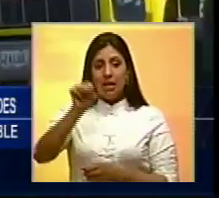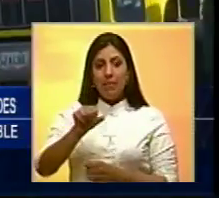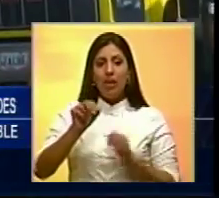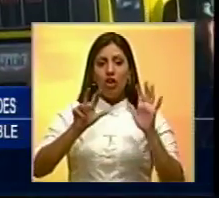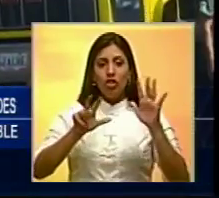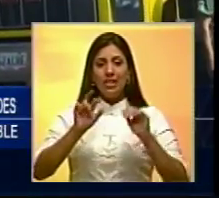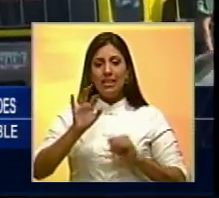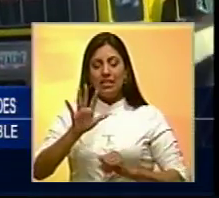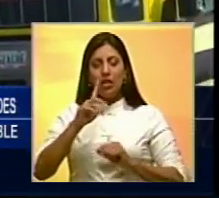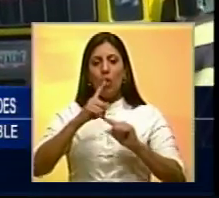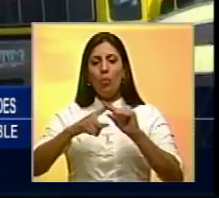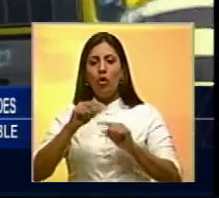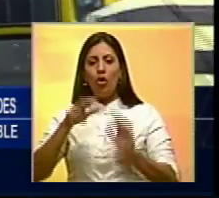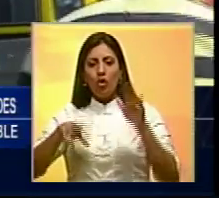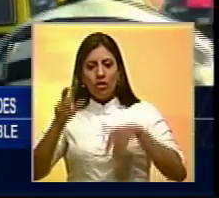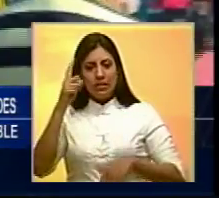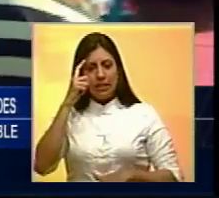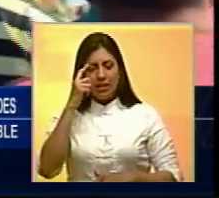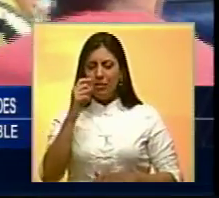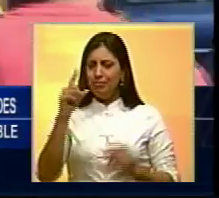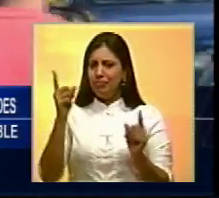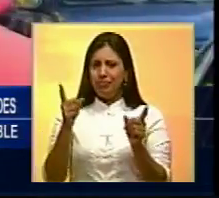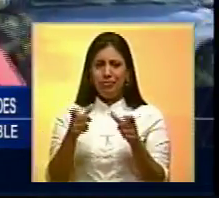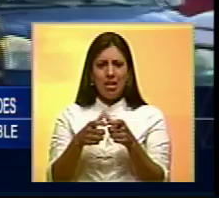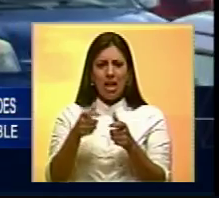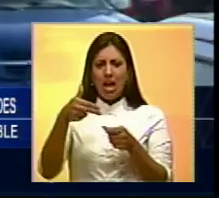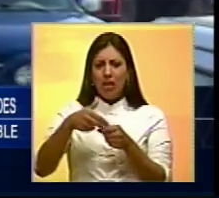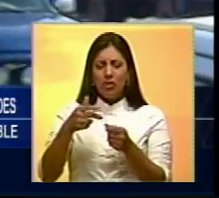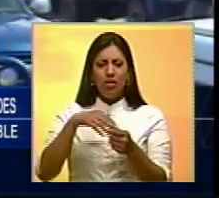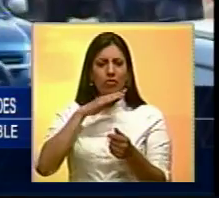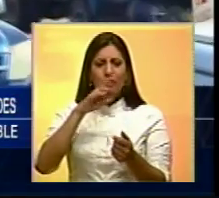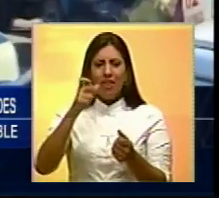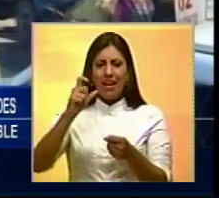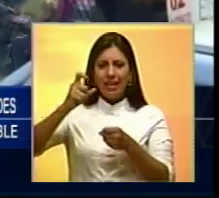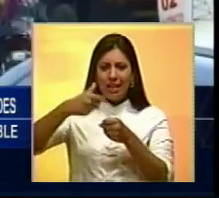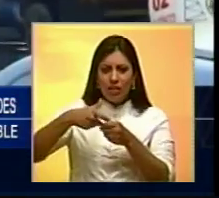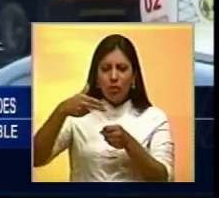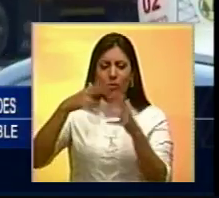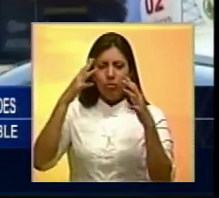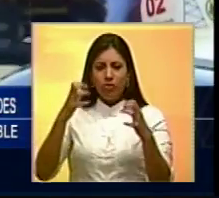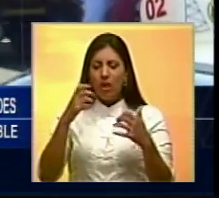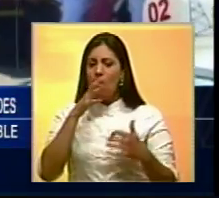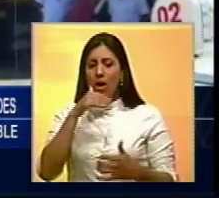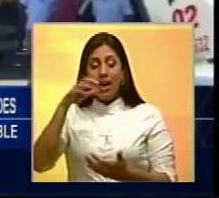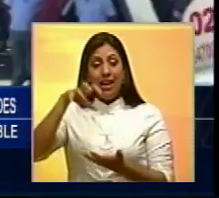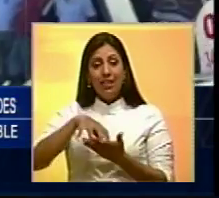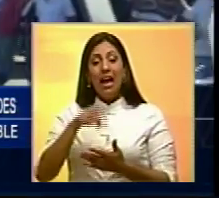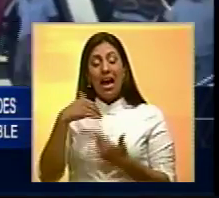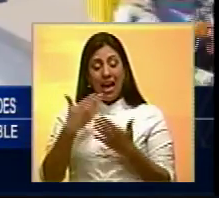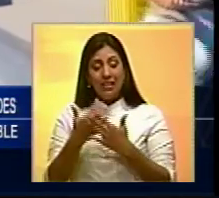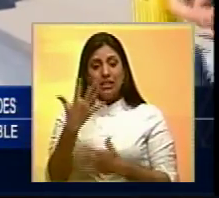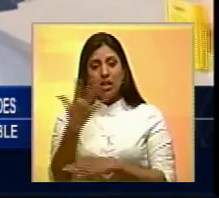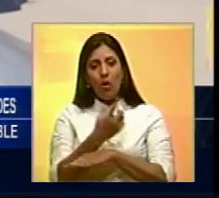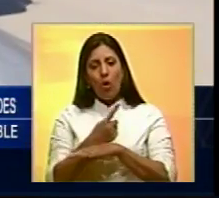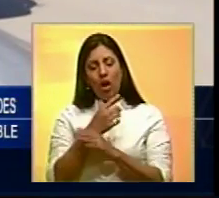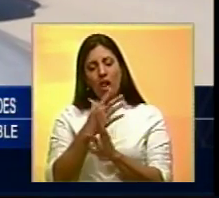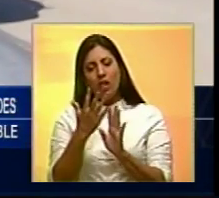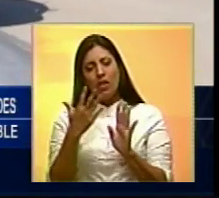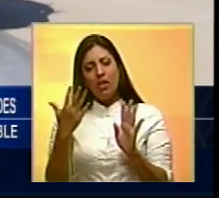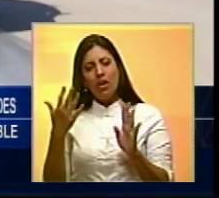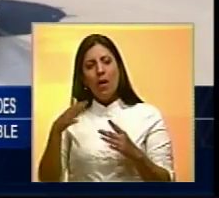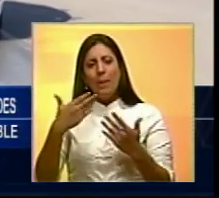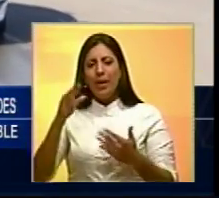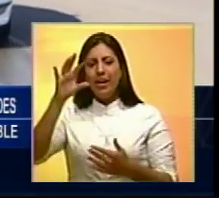85 por 12 días. Condenan las pocas estaciones para surtir diésel en el estado, Denuncian que hasta 5 horas de cola hacen